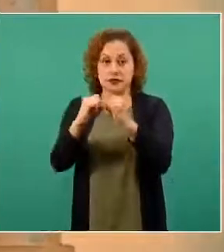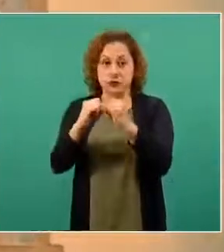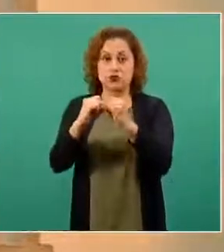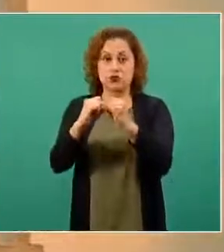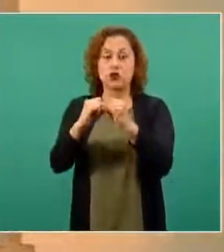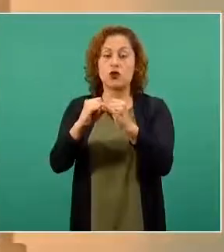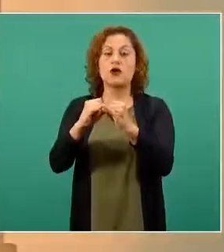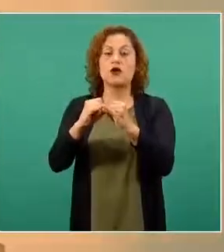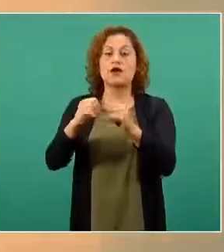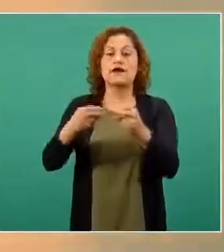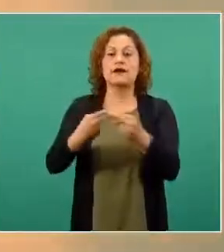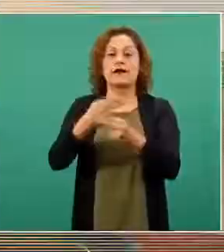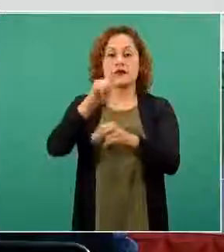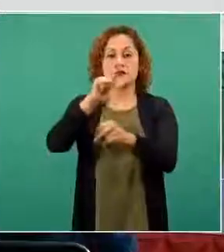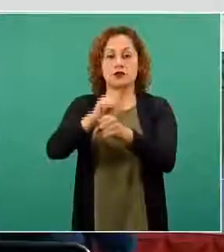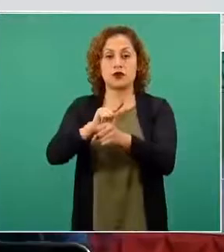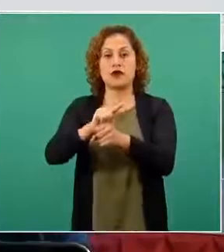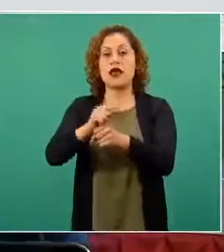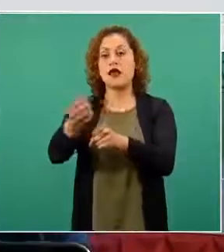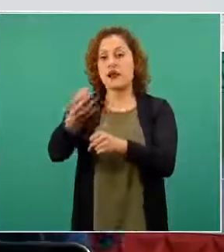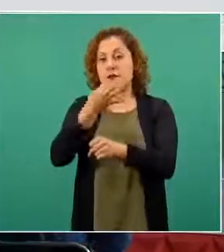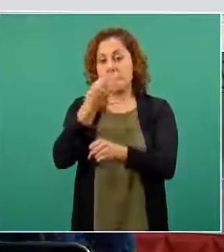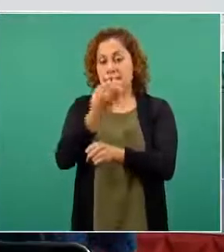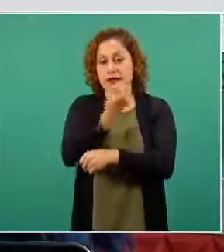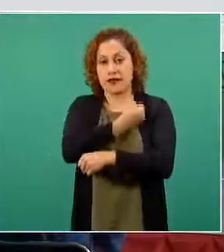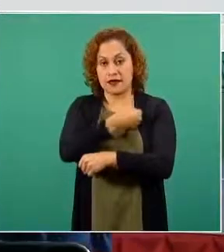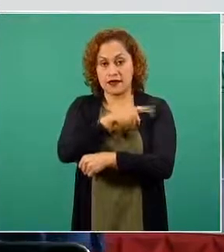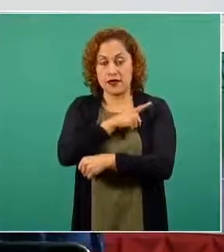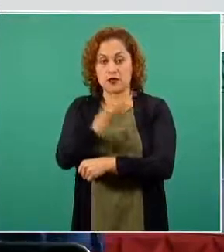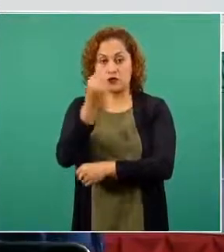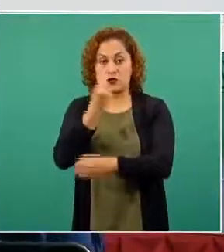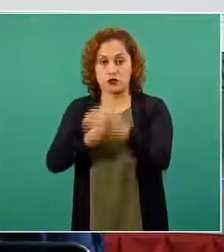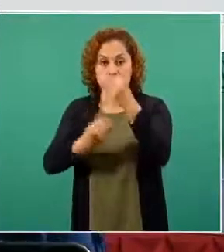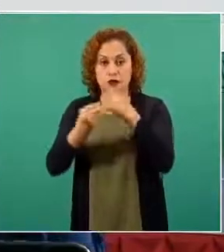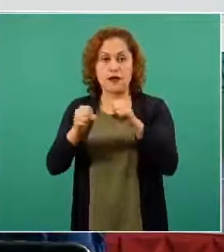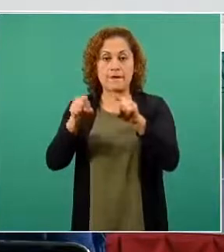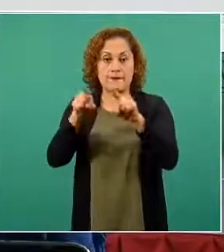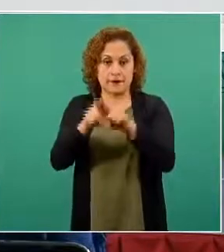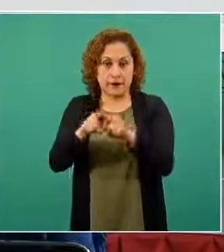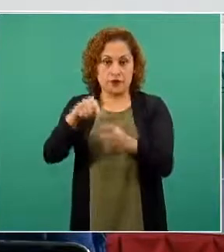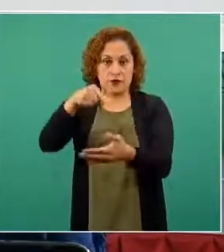Nutrición, cooperamos con el gobierno de la Secretaría de Salud local,